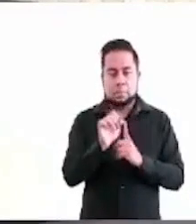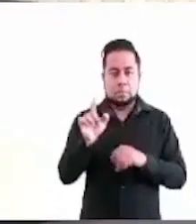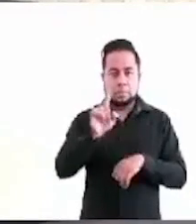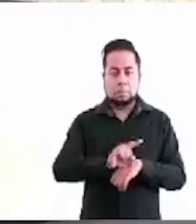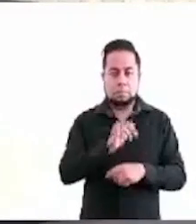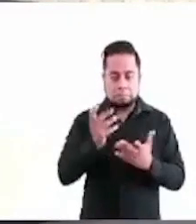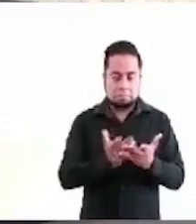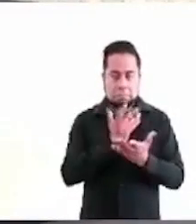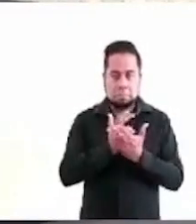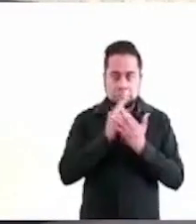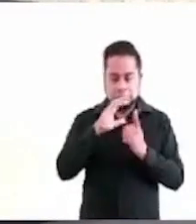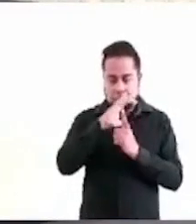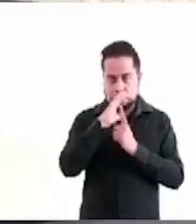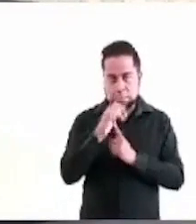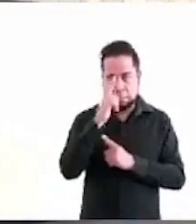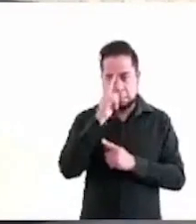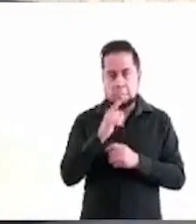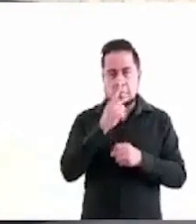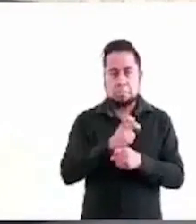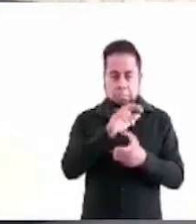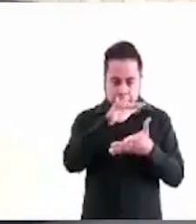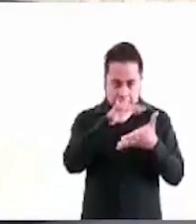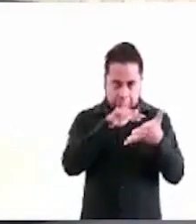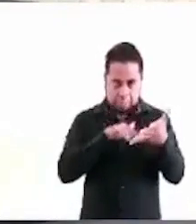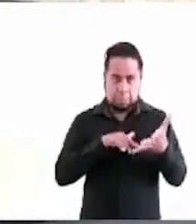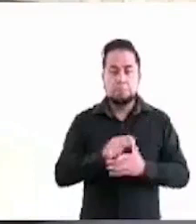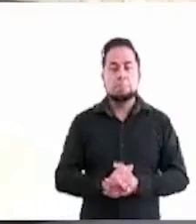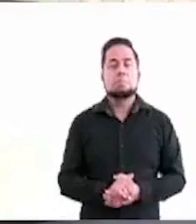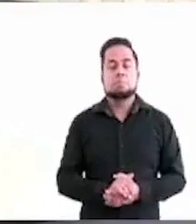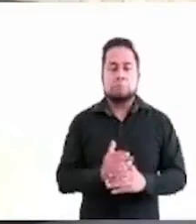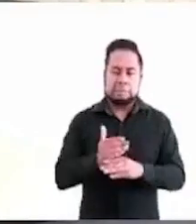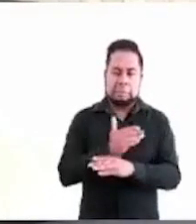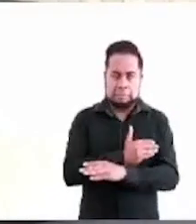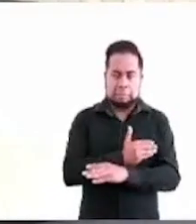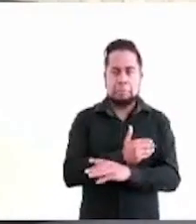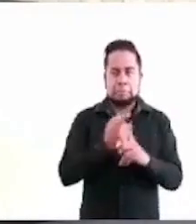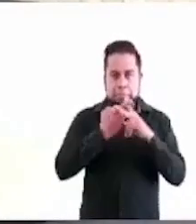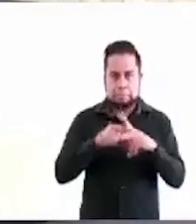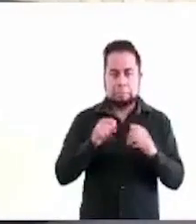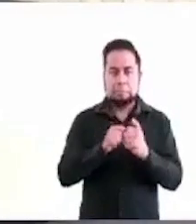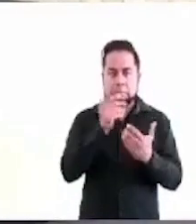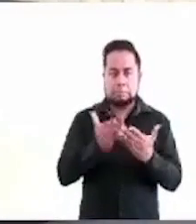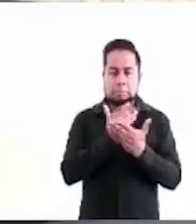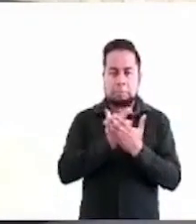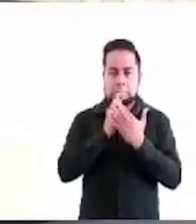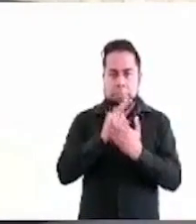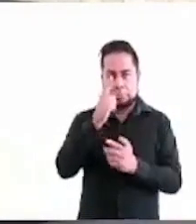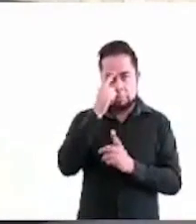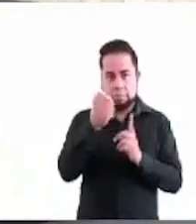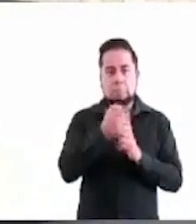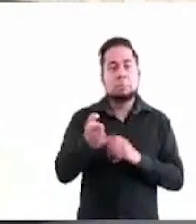funciones con ello hará ahora será un comisionado municipal quien llevará las riendas de ese ayuntamiento